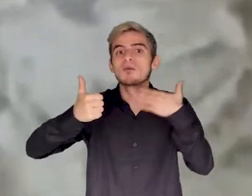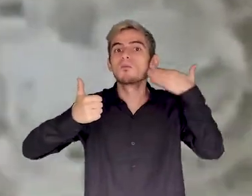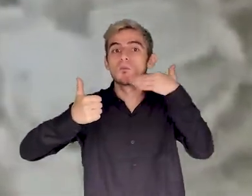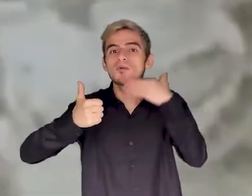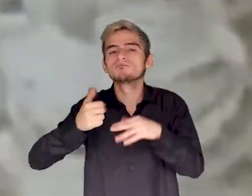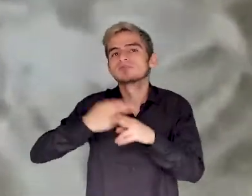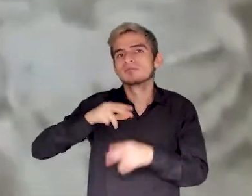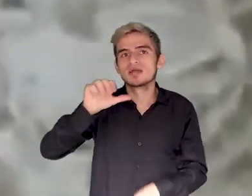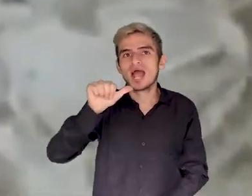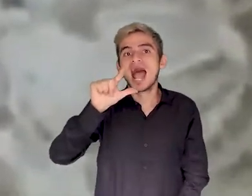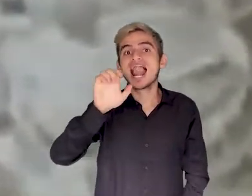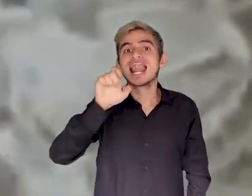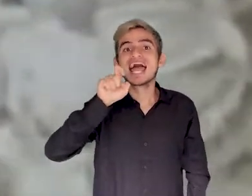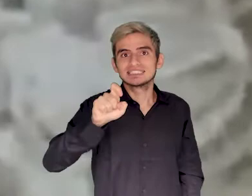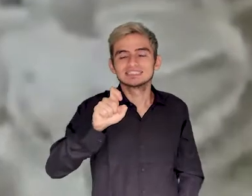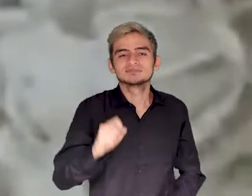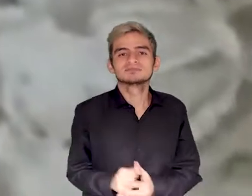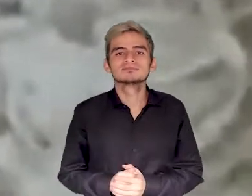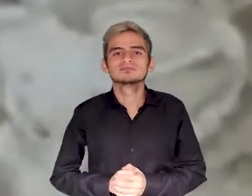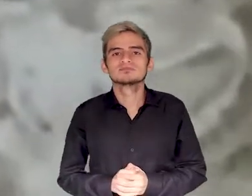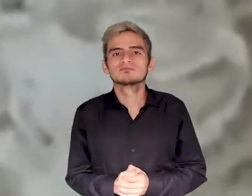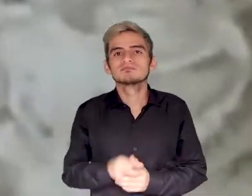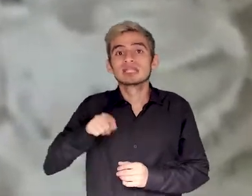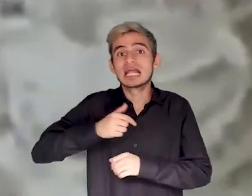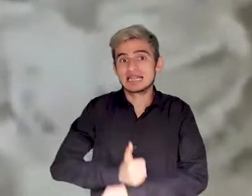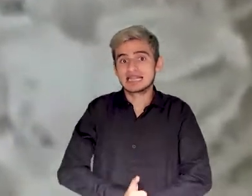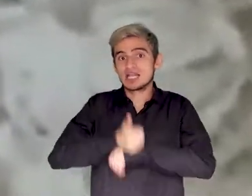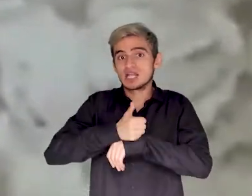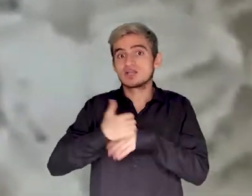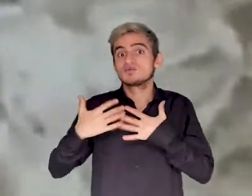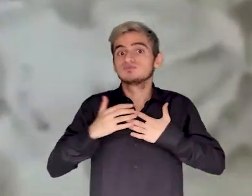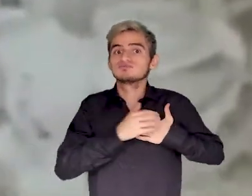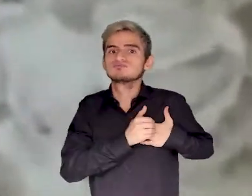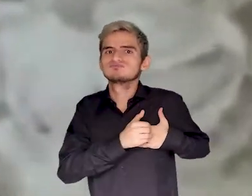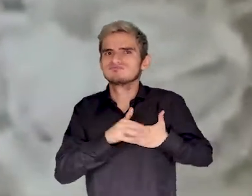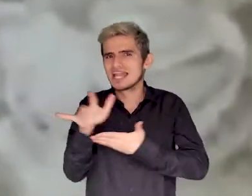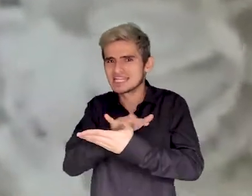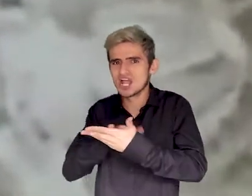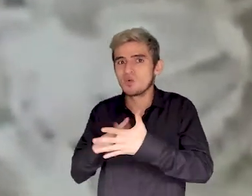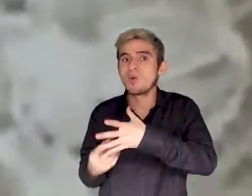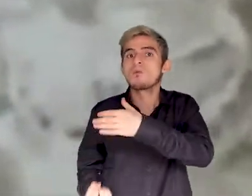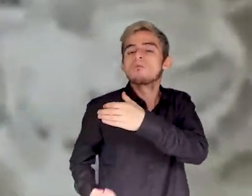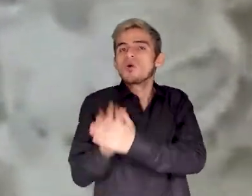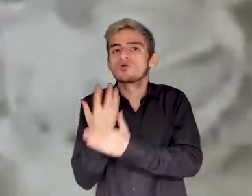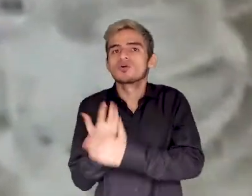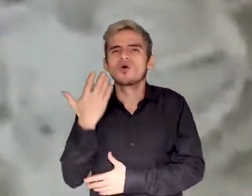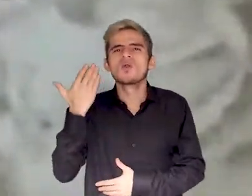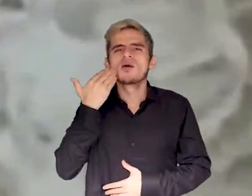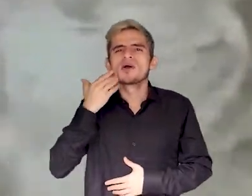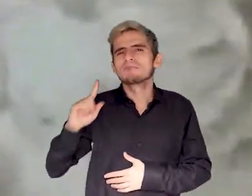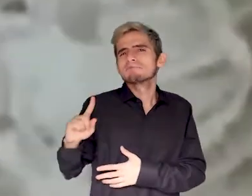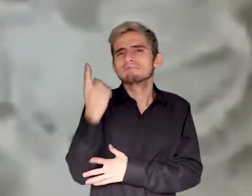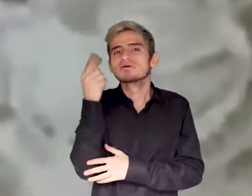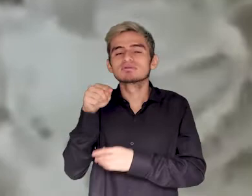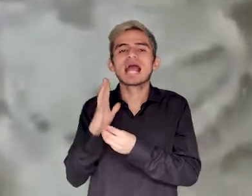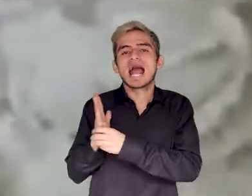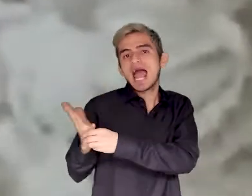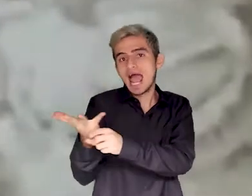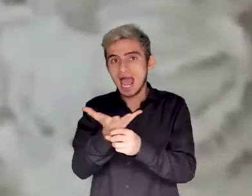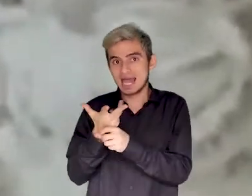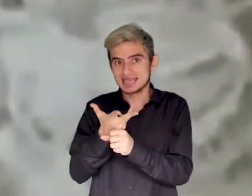mujer? Alice Guy Blanchet, directora, guionista, productora de origen francés, fue una pionera del séptimo